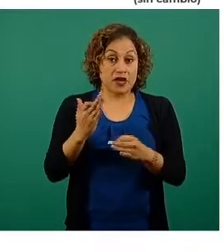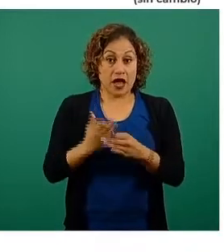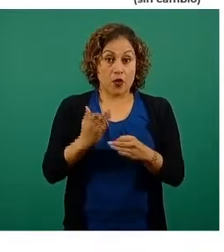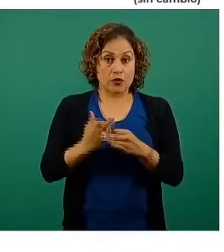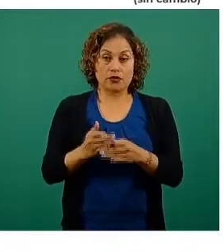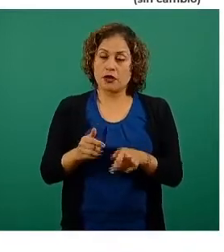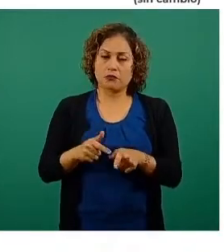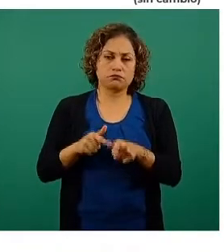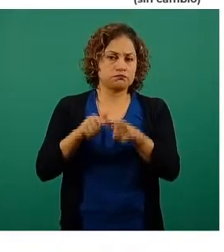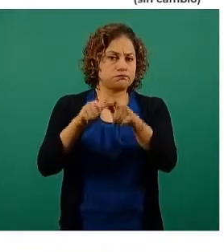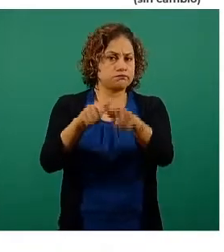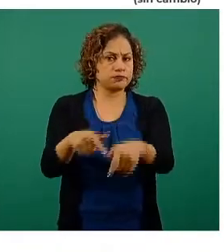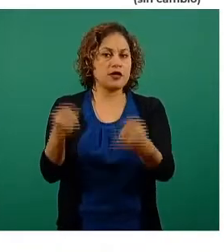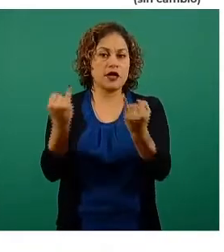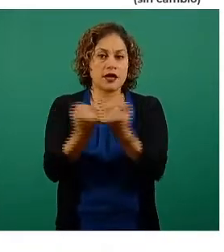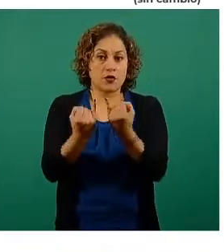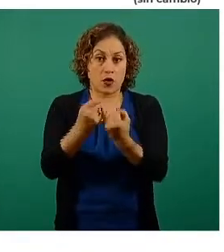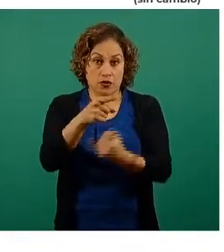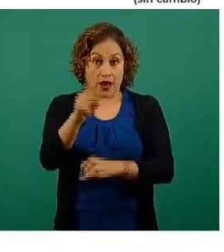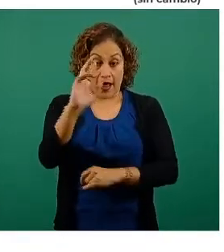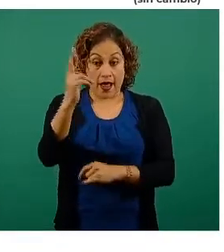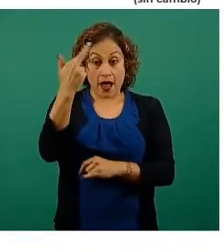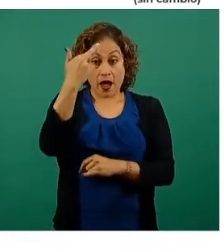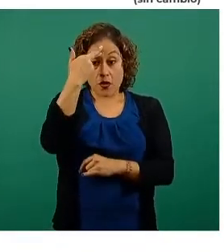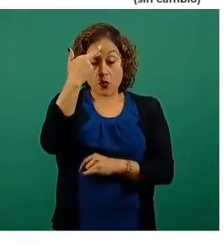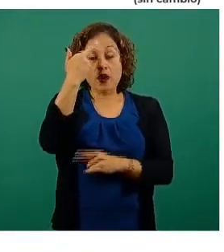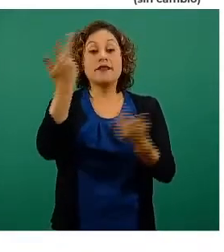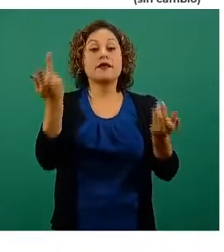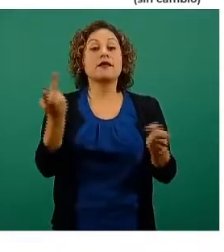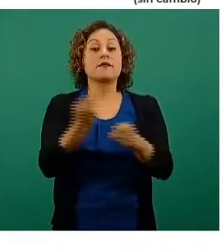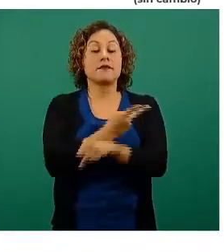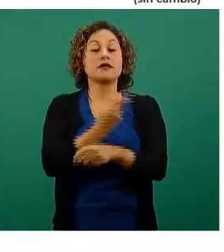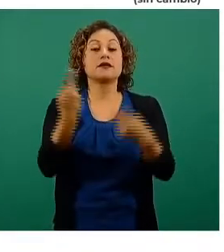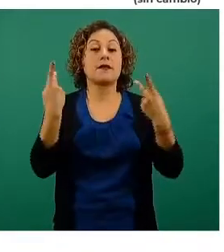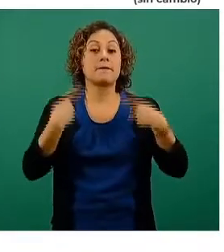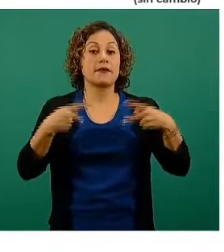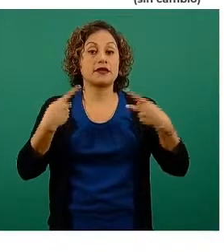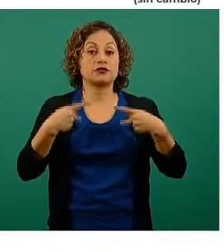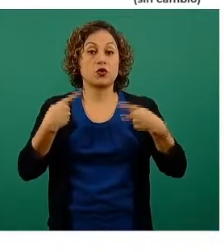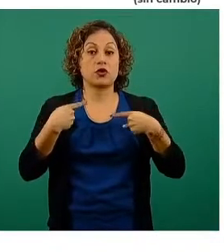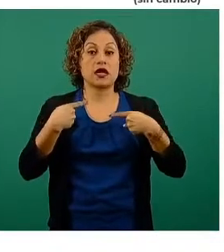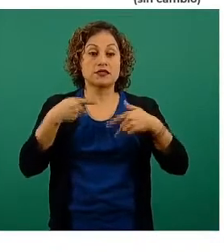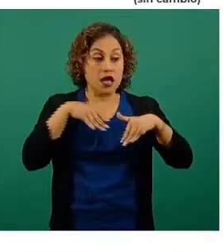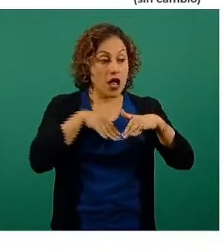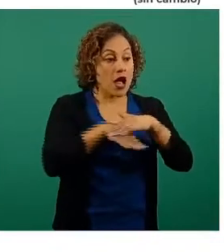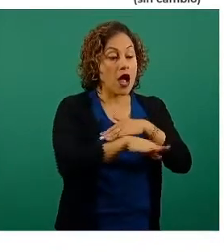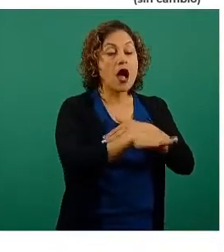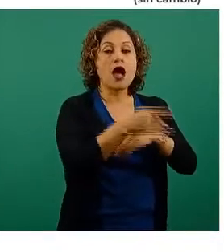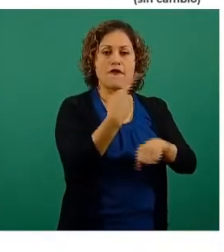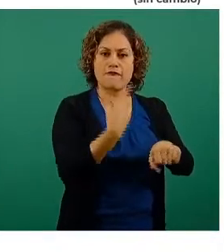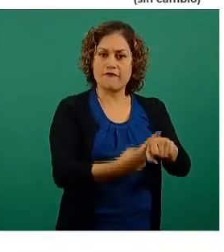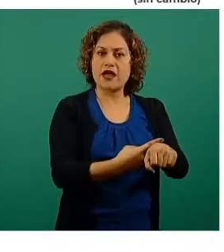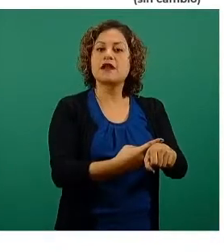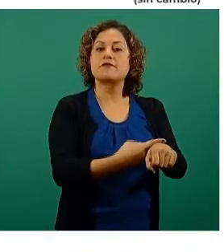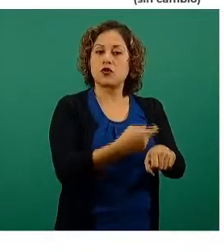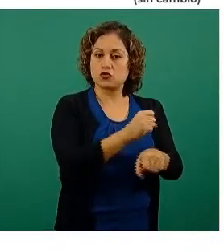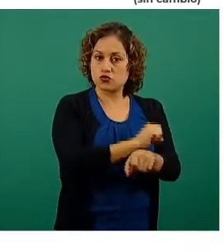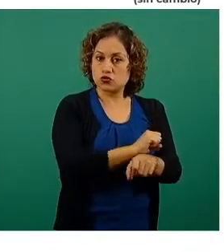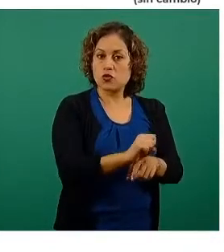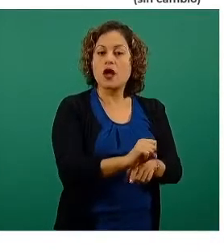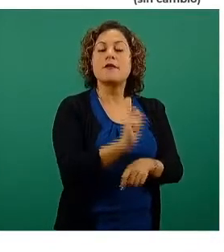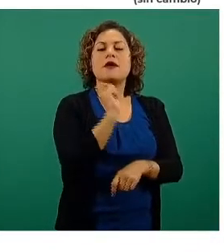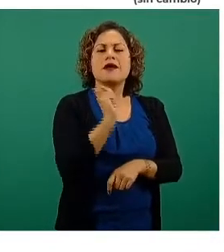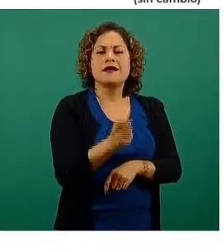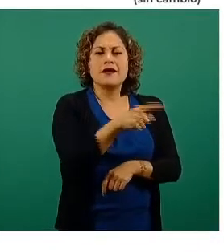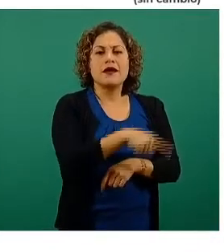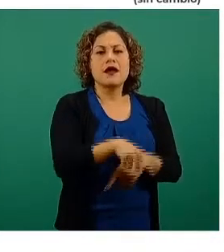cambio. Recordemos que a diferencia de los otros pacientes que requieren hospitalización general, estos pacientes tienden a estar